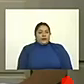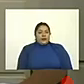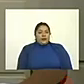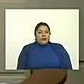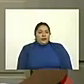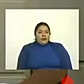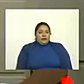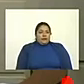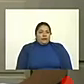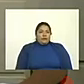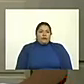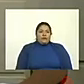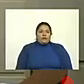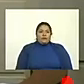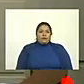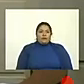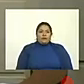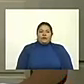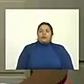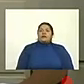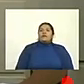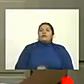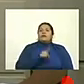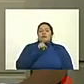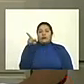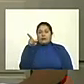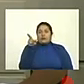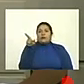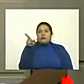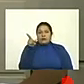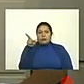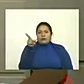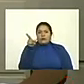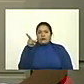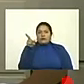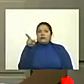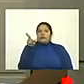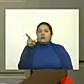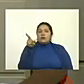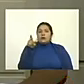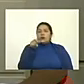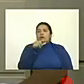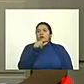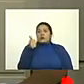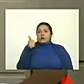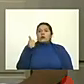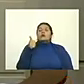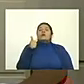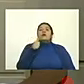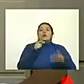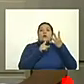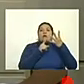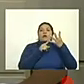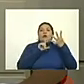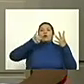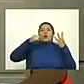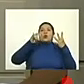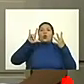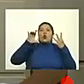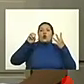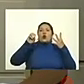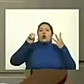Y hay otro funcionario que es también del sector de transporte, el señor Julio